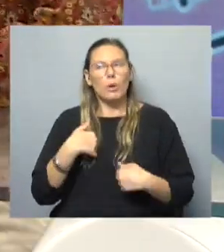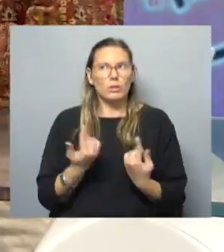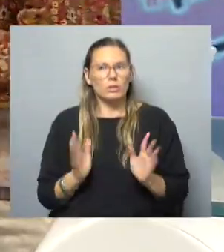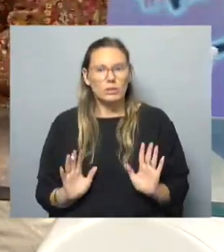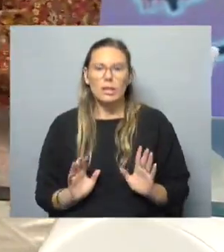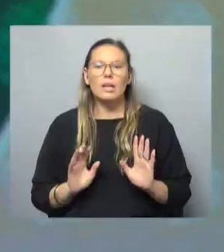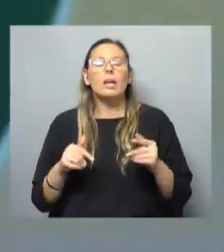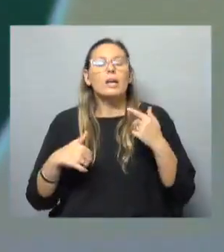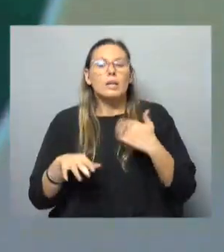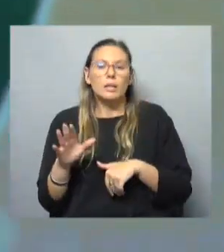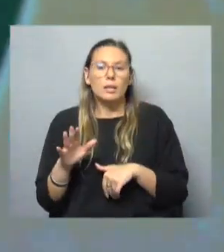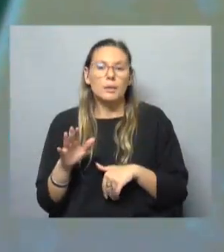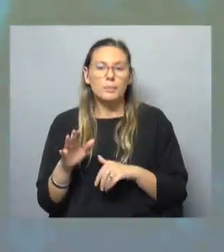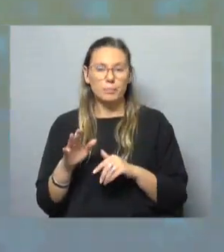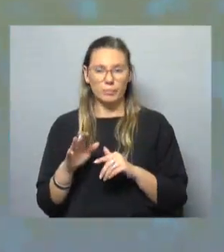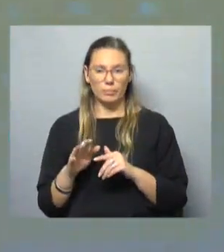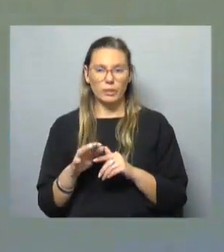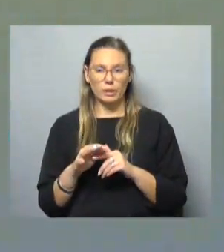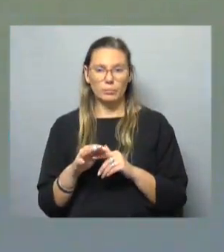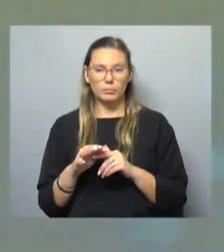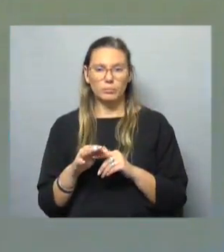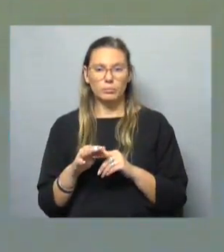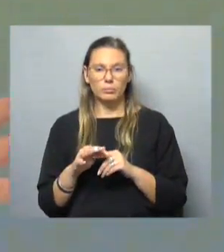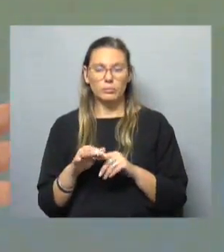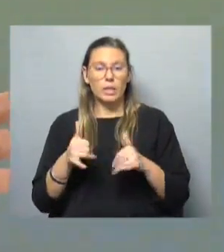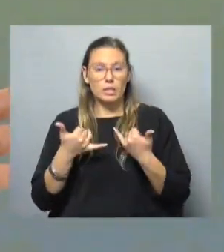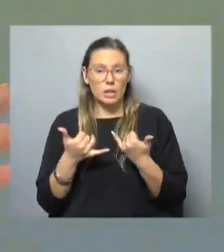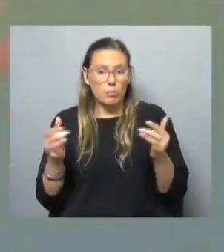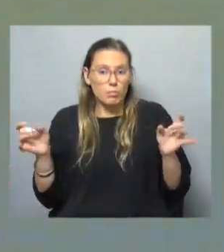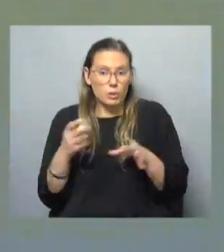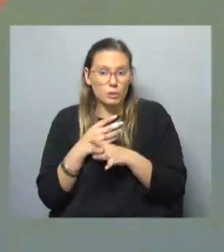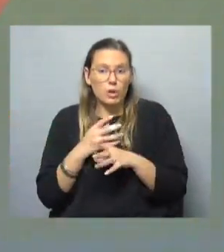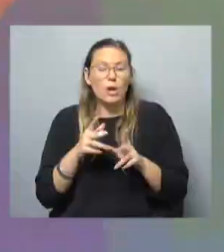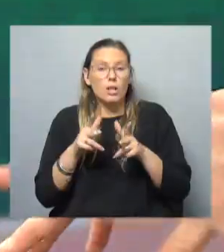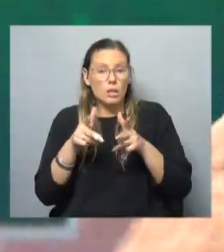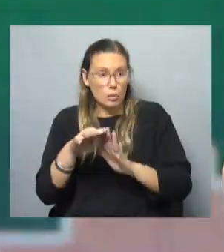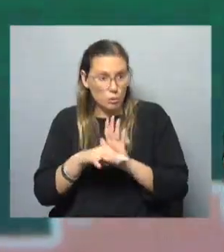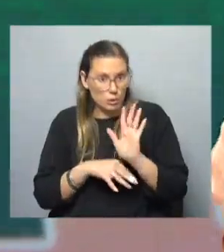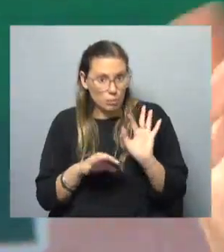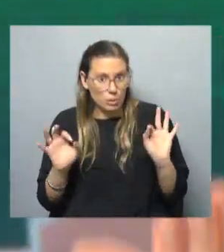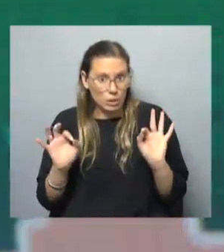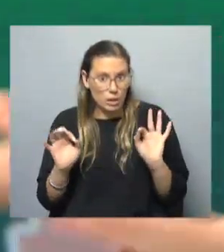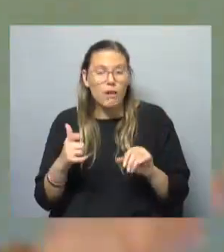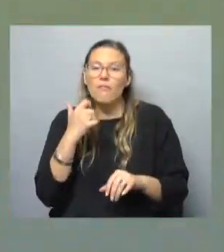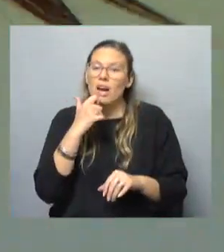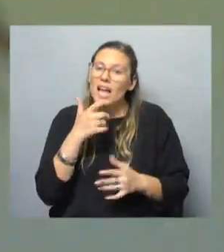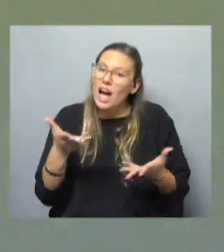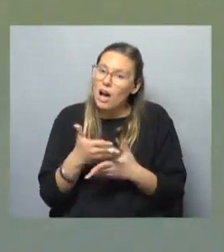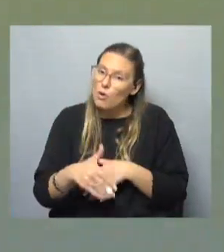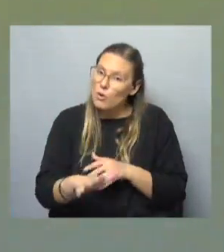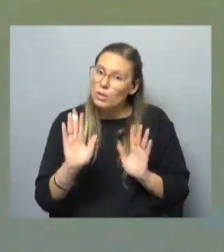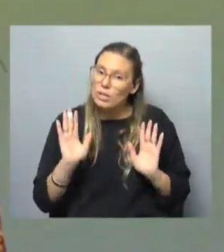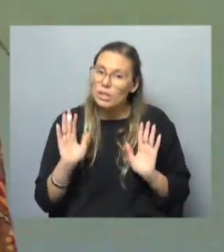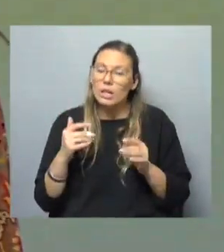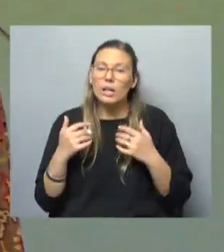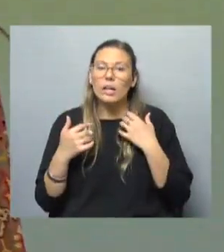más tenemos hoy? Bueno, y después, ¿qué más? Me parece que ya tenemos todo, ya dijimos todo lo que tenemos hoy. Salvo lo que viene a continuación.